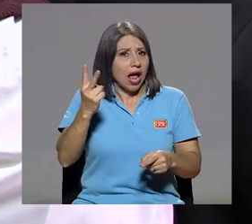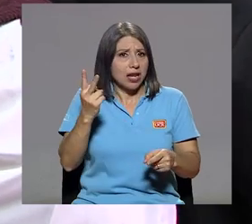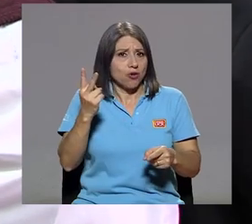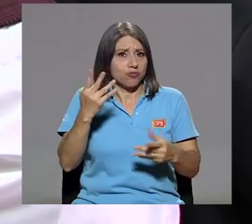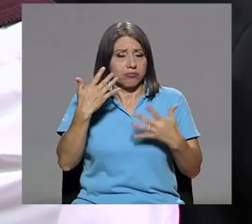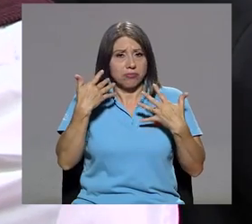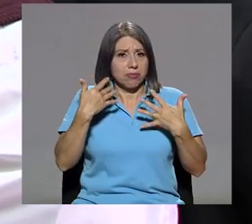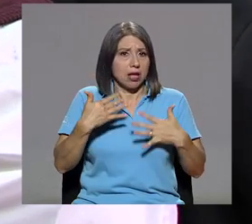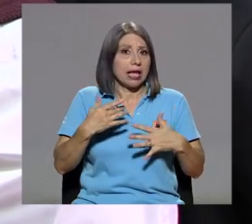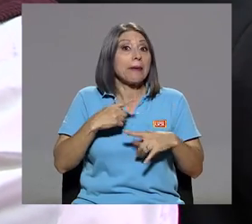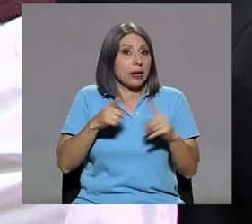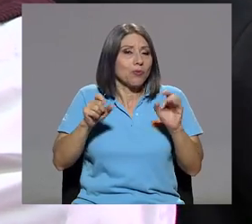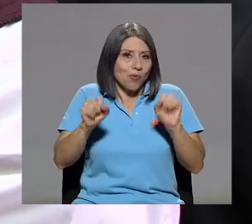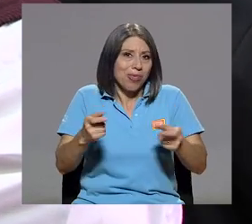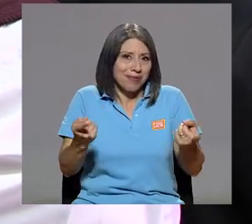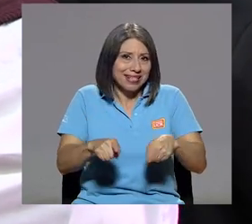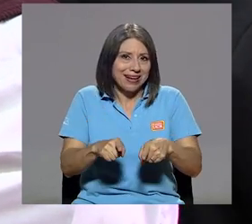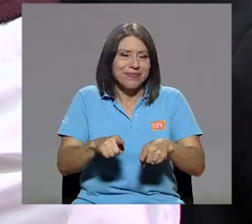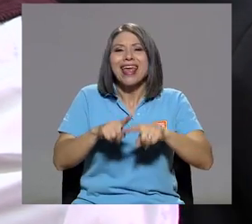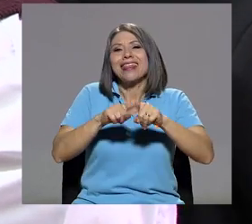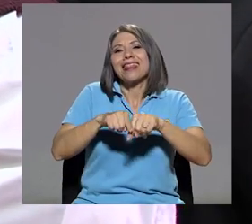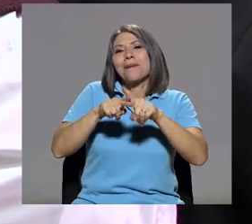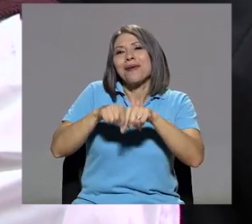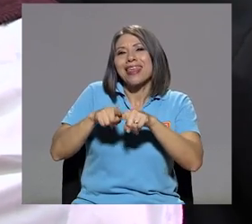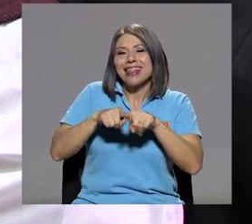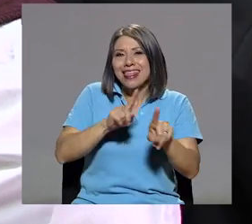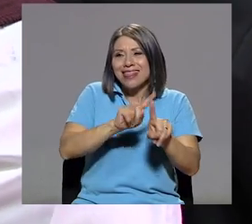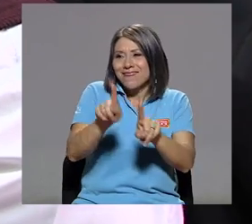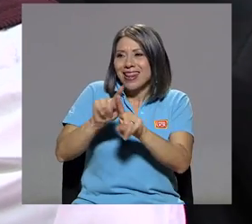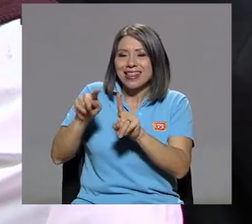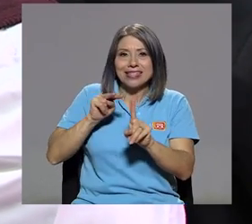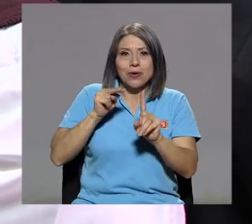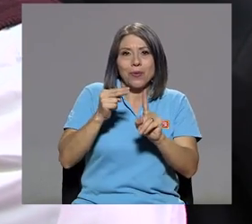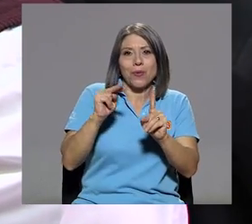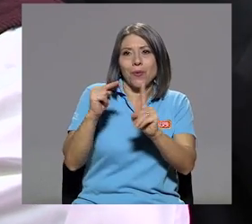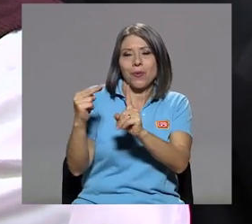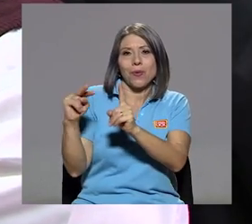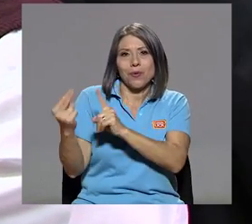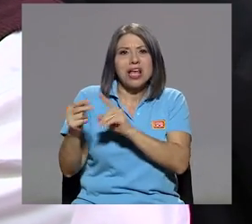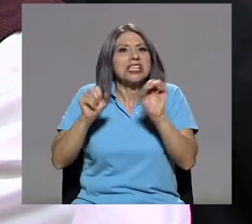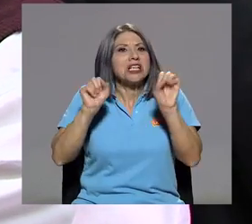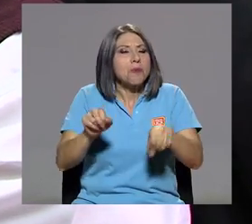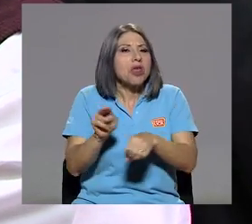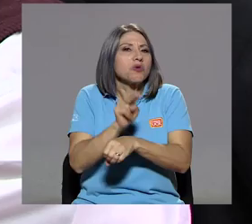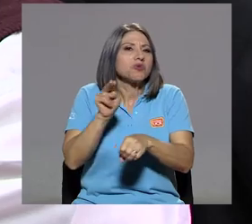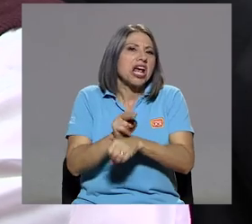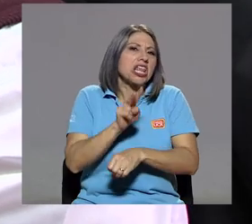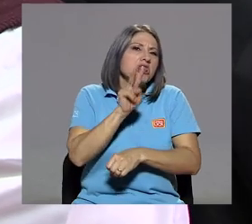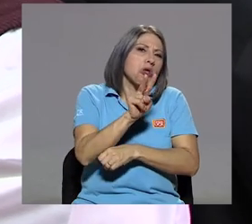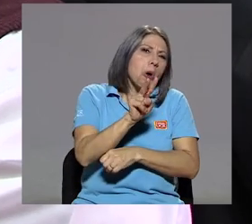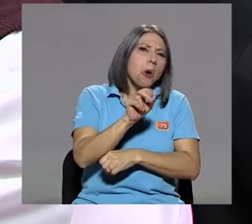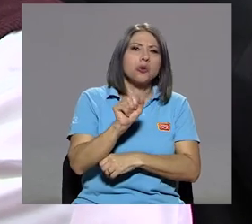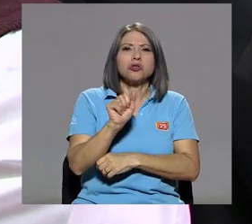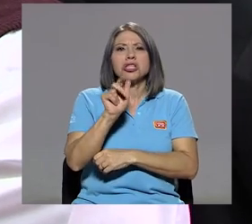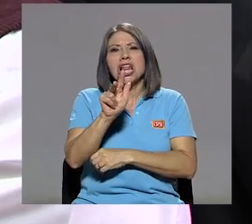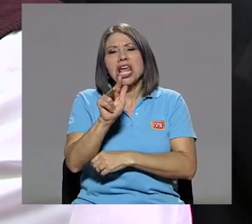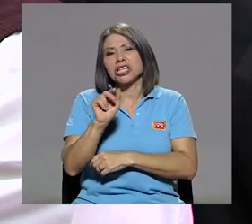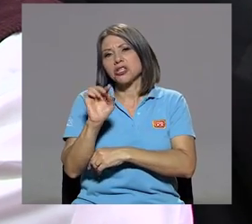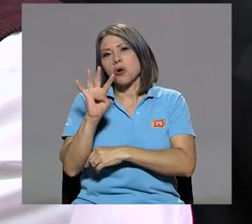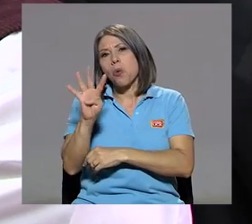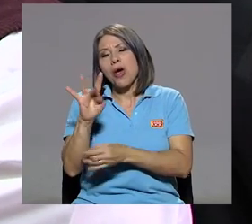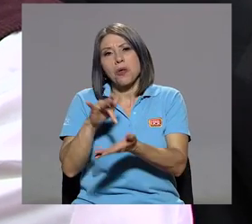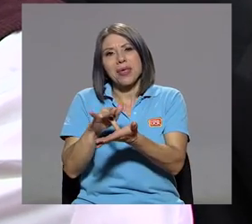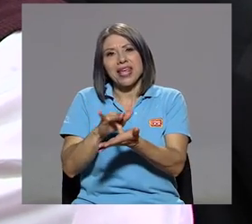haber. Y según la escuela que uno lo lea y lo revise, se pueden usar hasta 2, 3, algunos hablan hasta 4